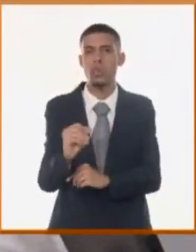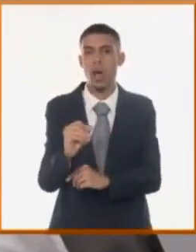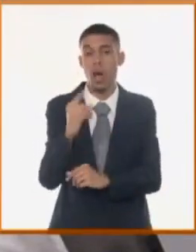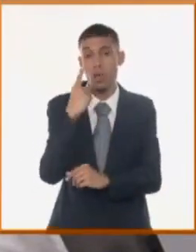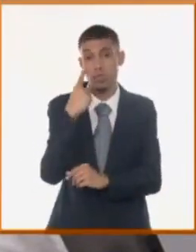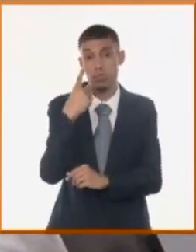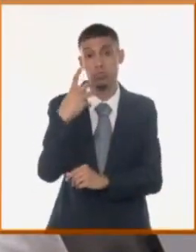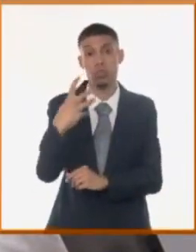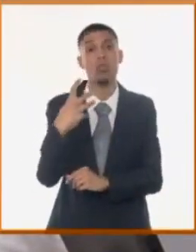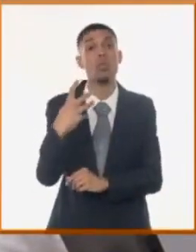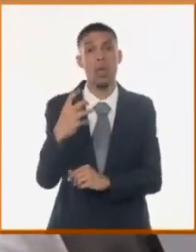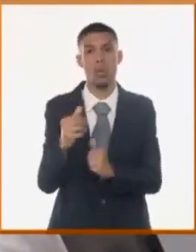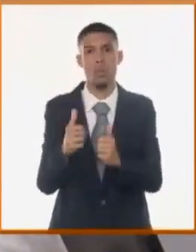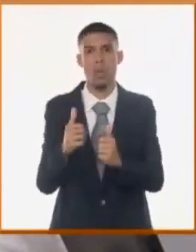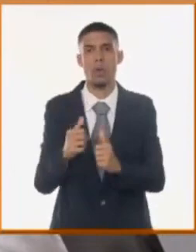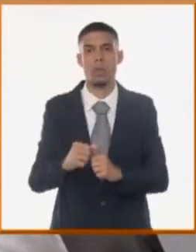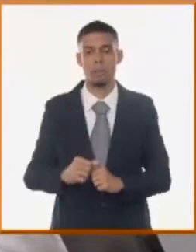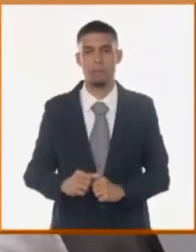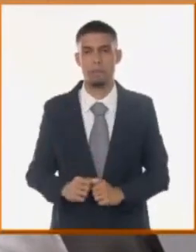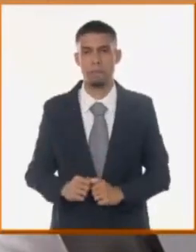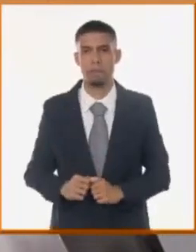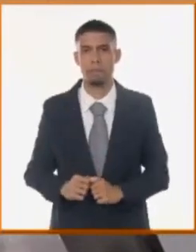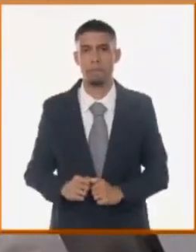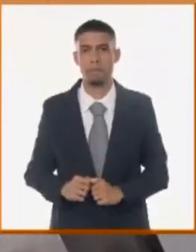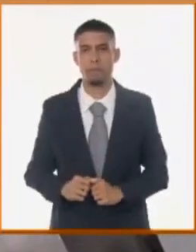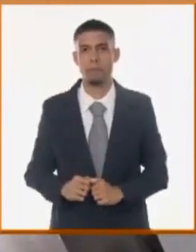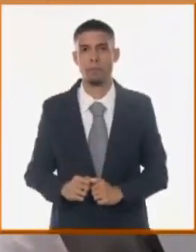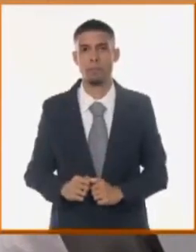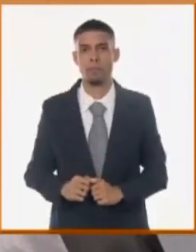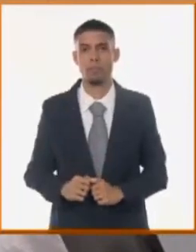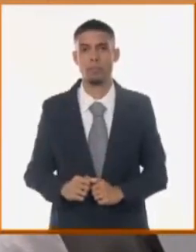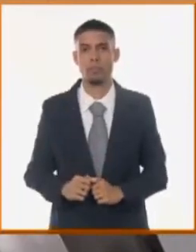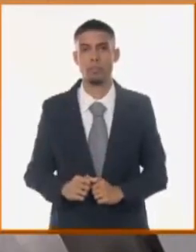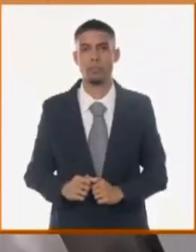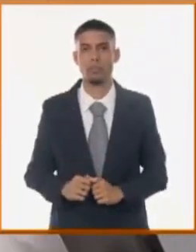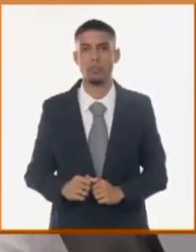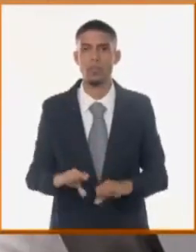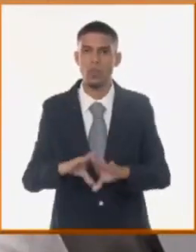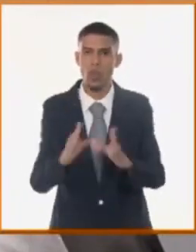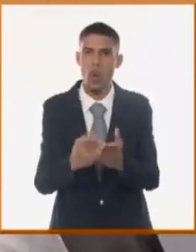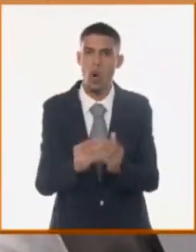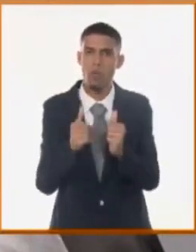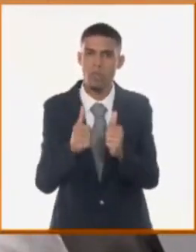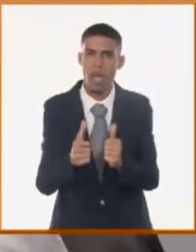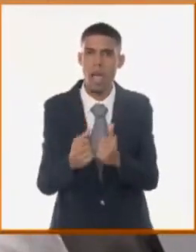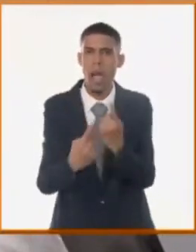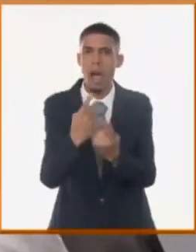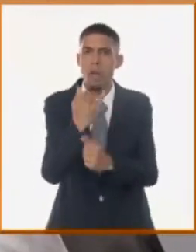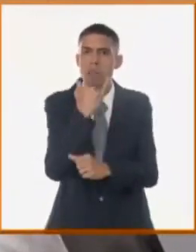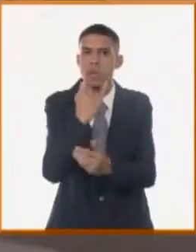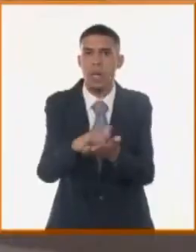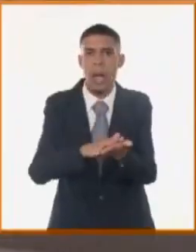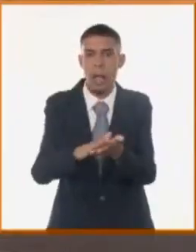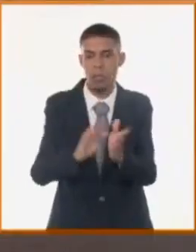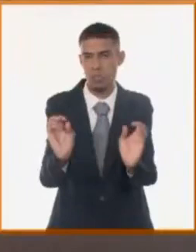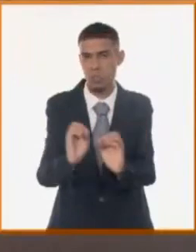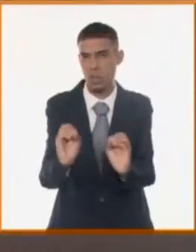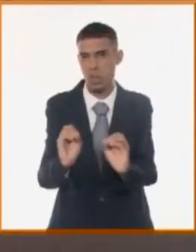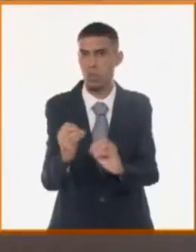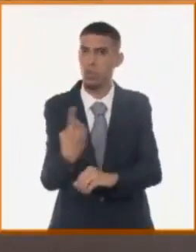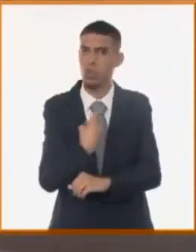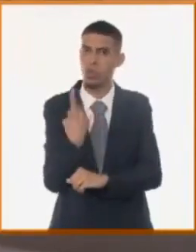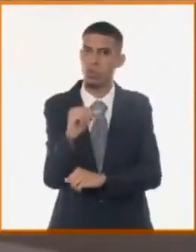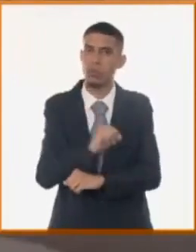Hemos, en cierta medida, sin que suene triunfalista, hemos logrado tener un